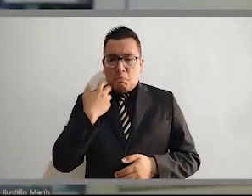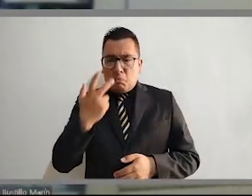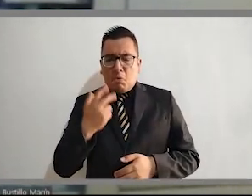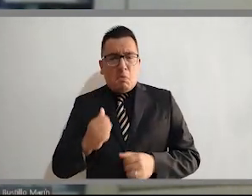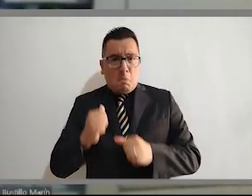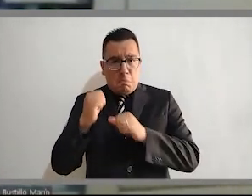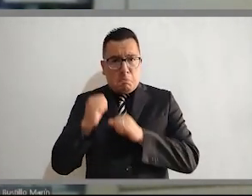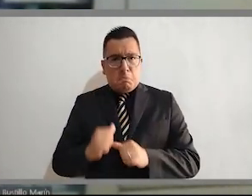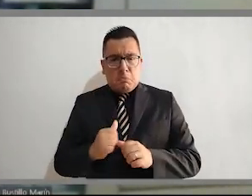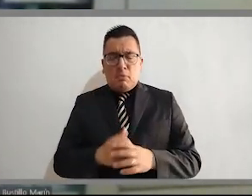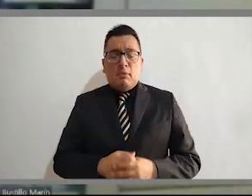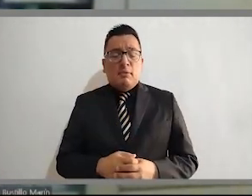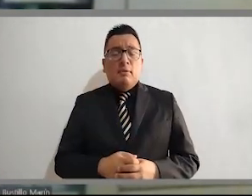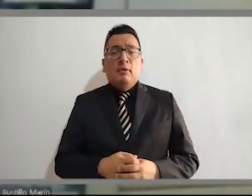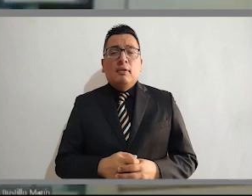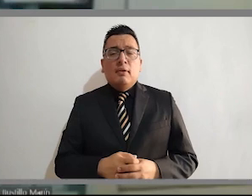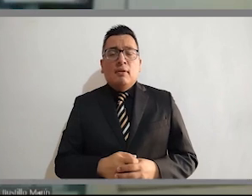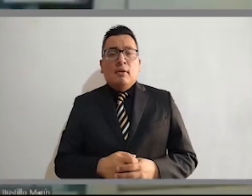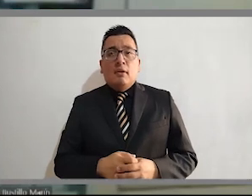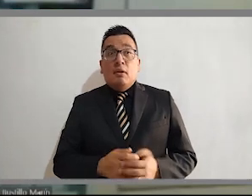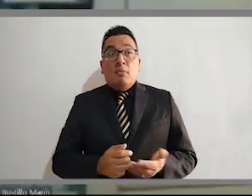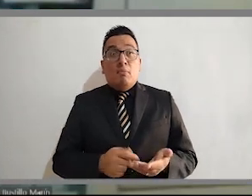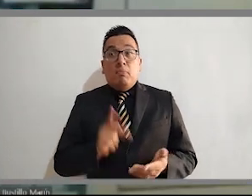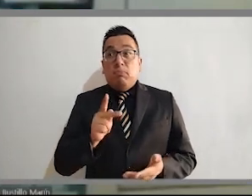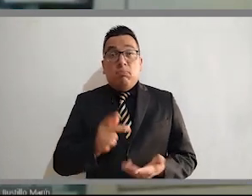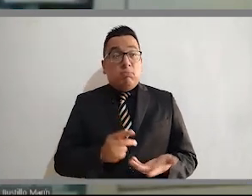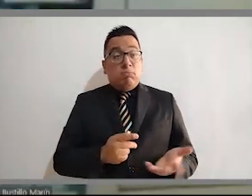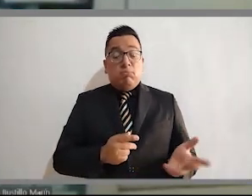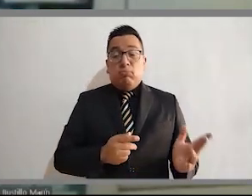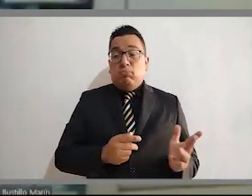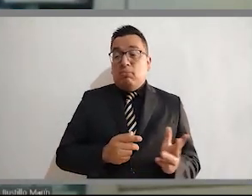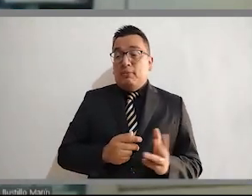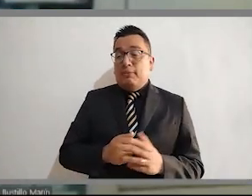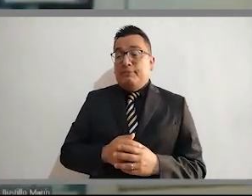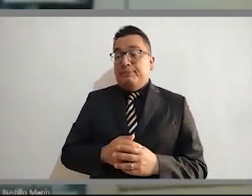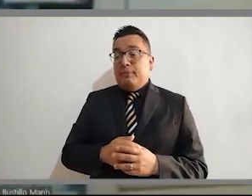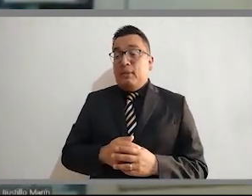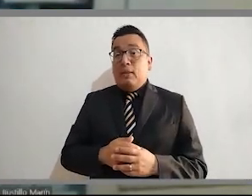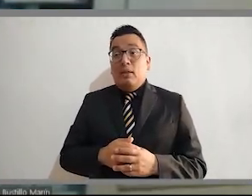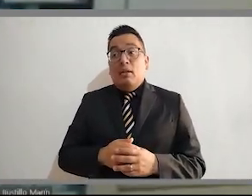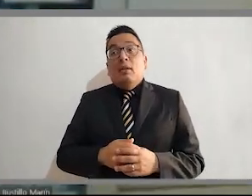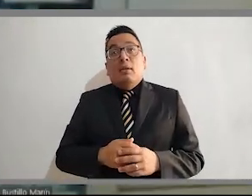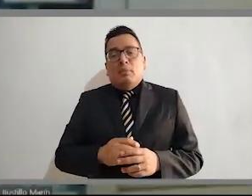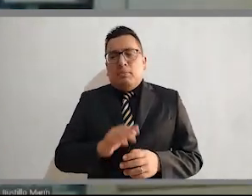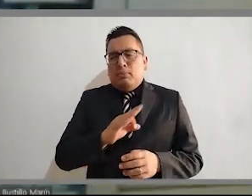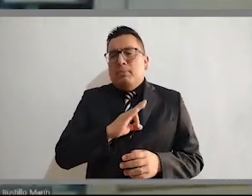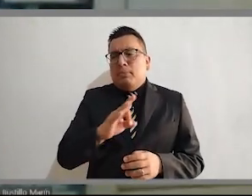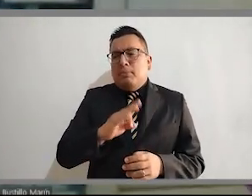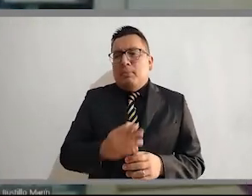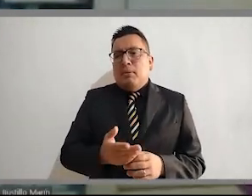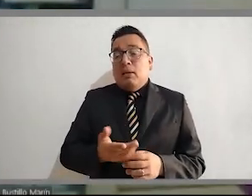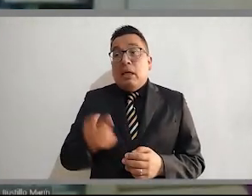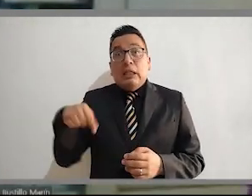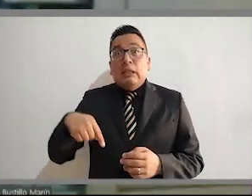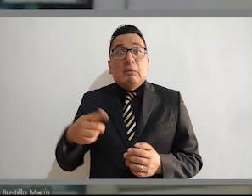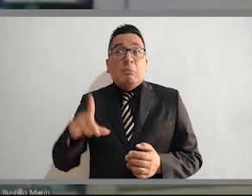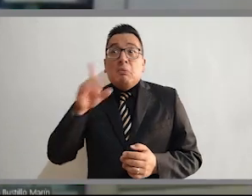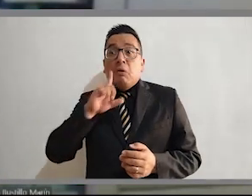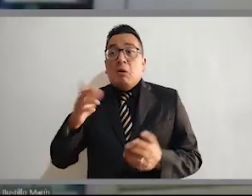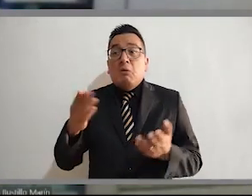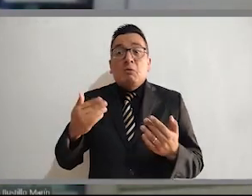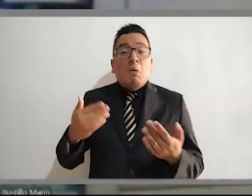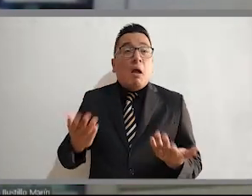ejercer un cargo y nos dicen, no, pues ahí va la paridad conyugal, porque no hay mujeres, eso